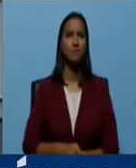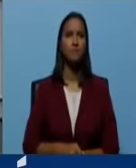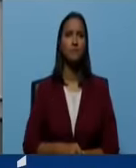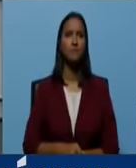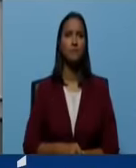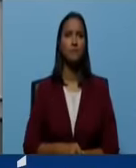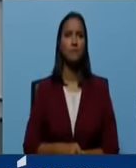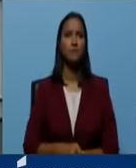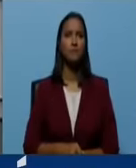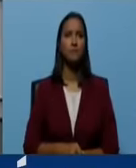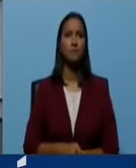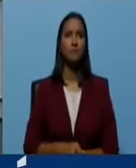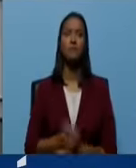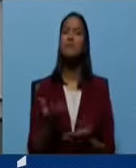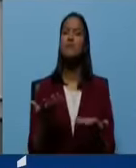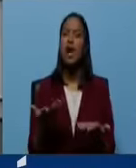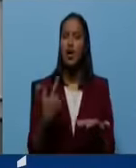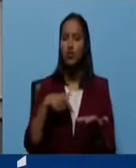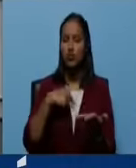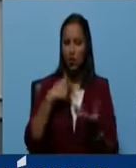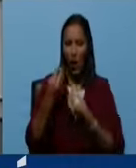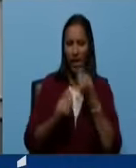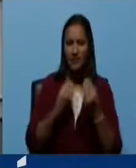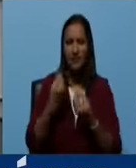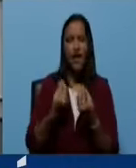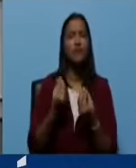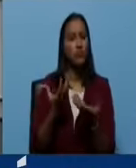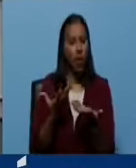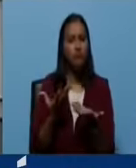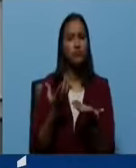adelantando. En primer lugar, quiero saludar